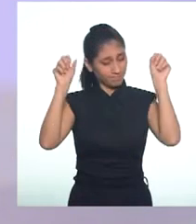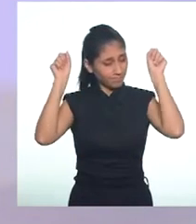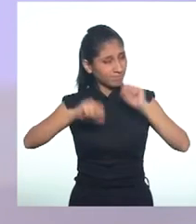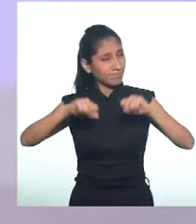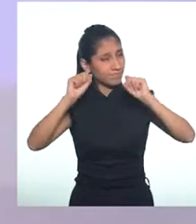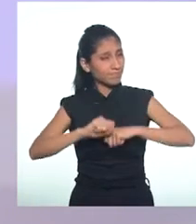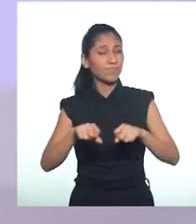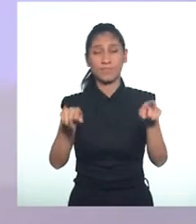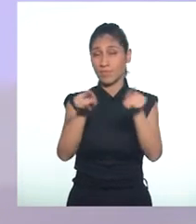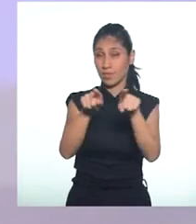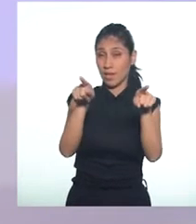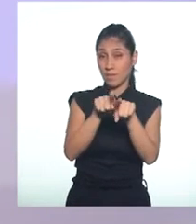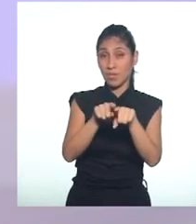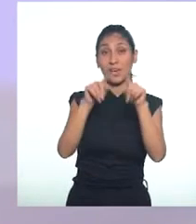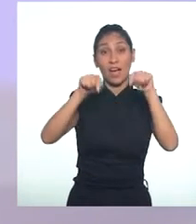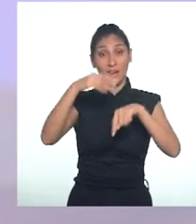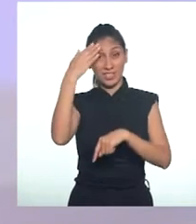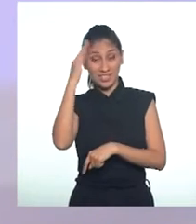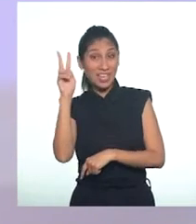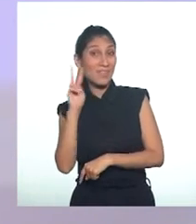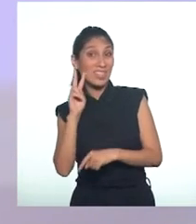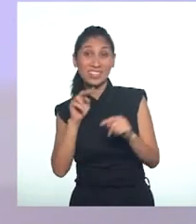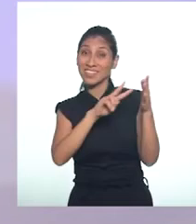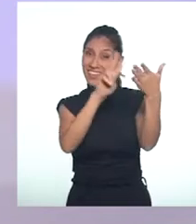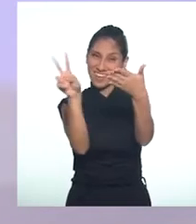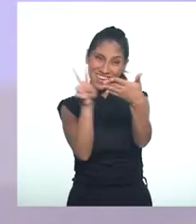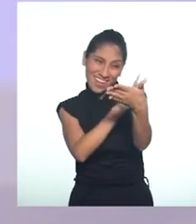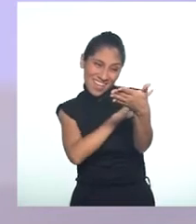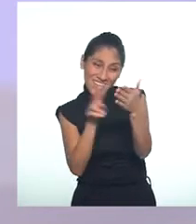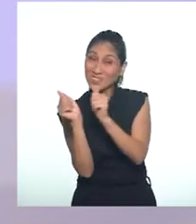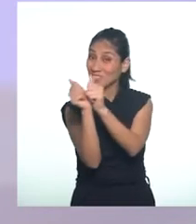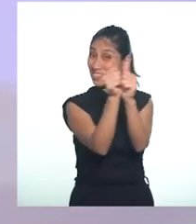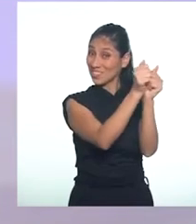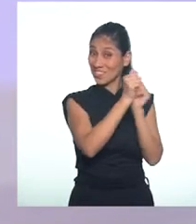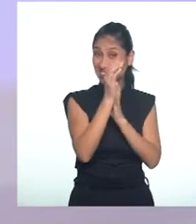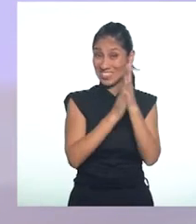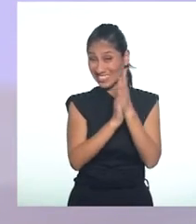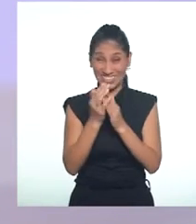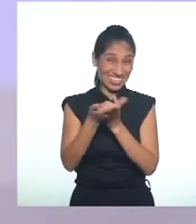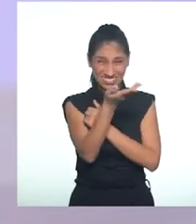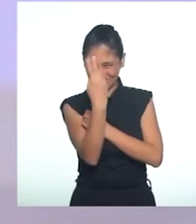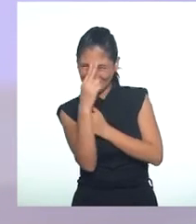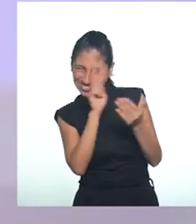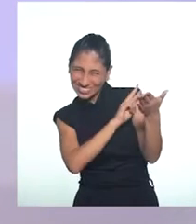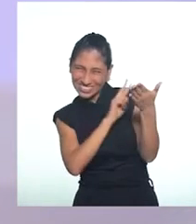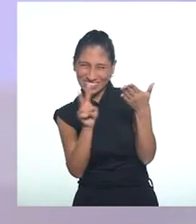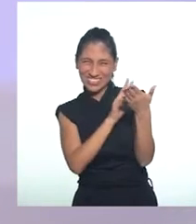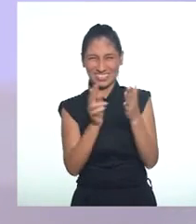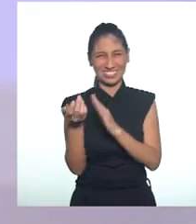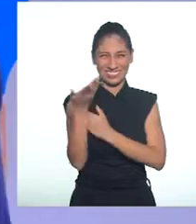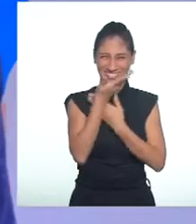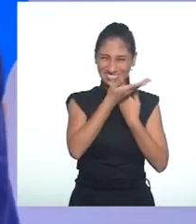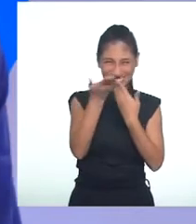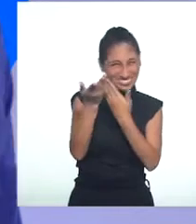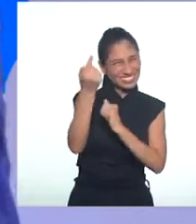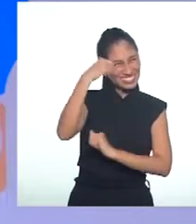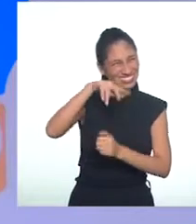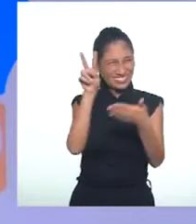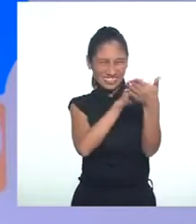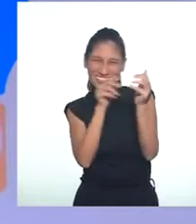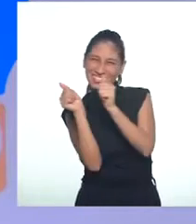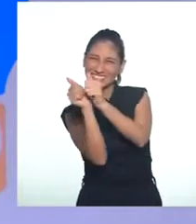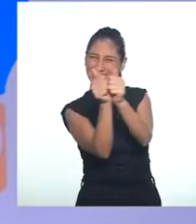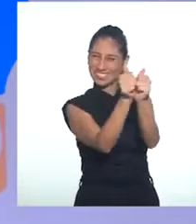Sí, Rodrigo, también es viernes de Leemos Juntos. Pasemos a la secuencia.